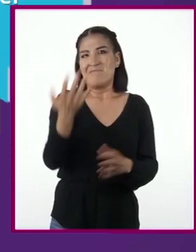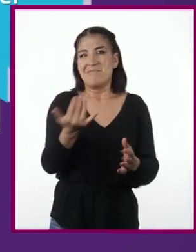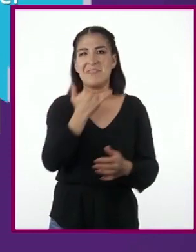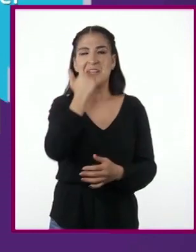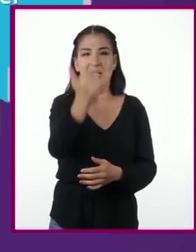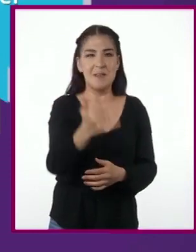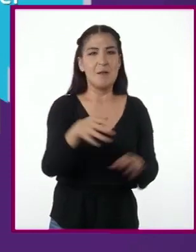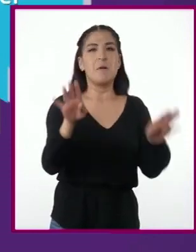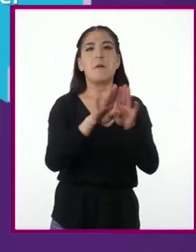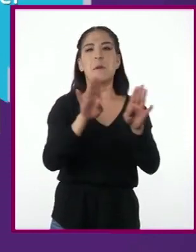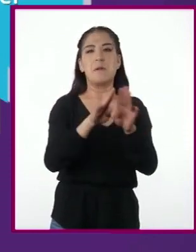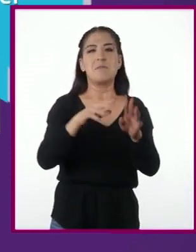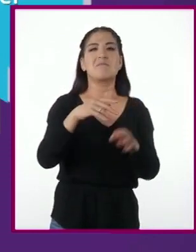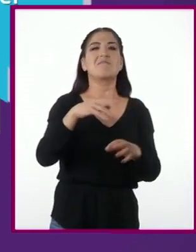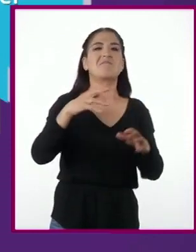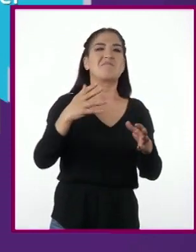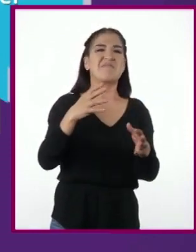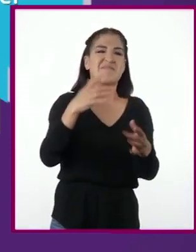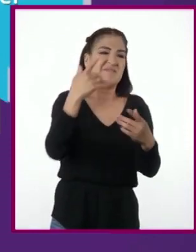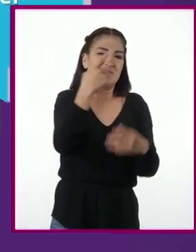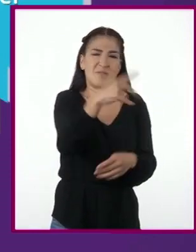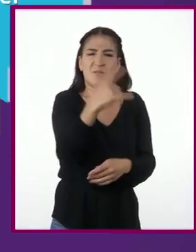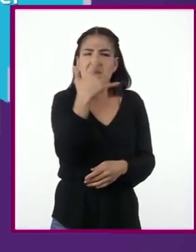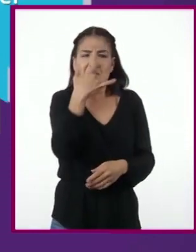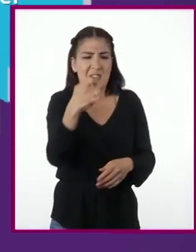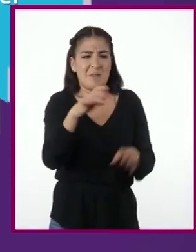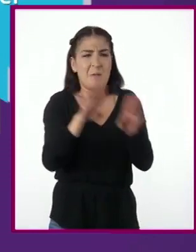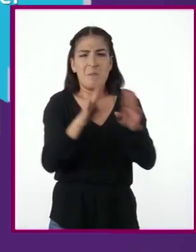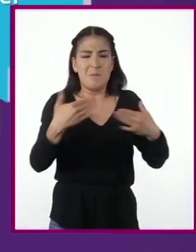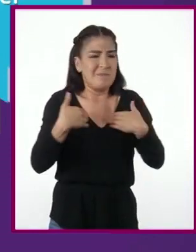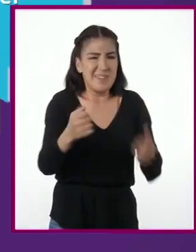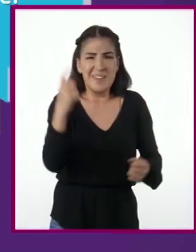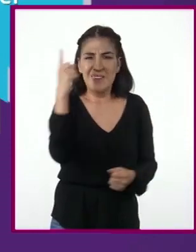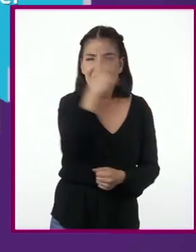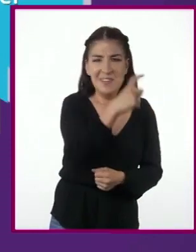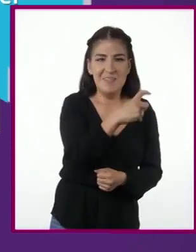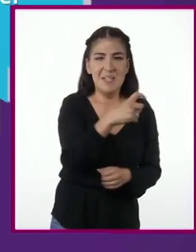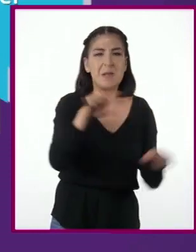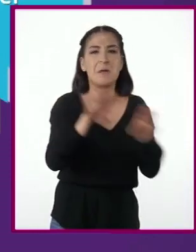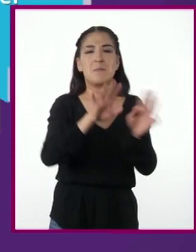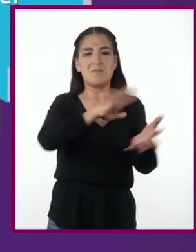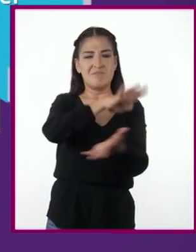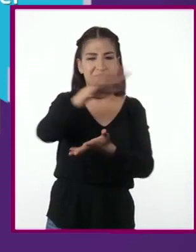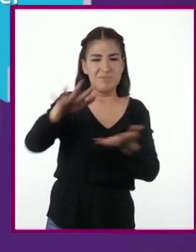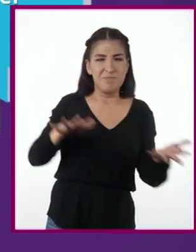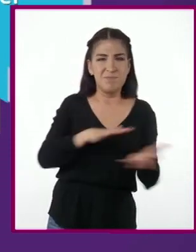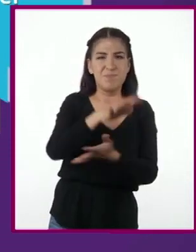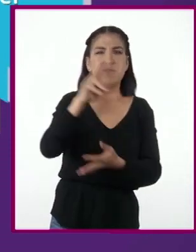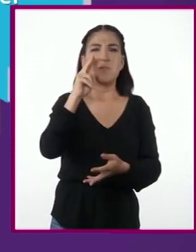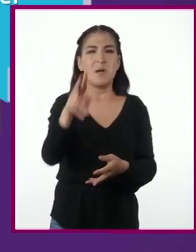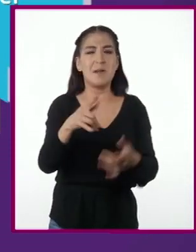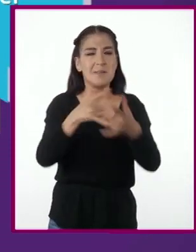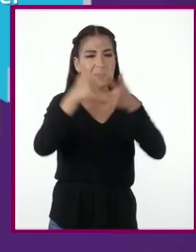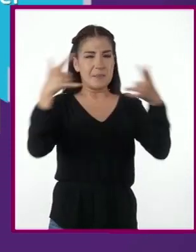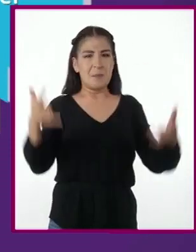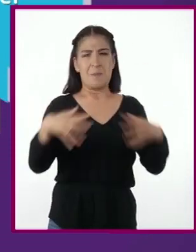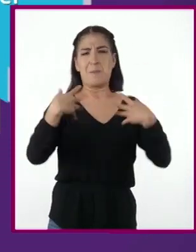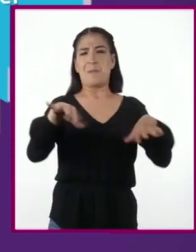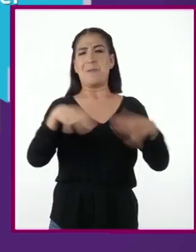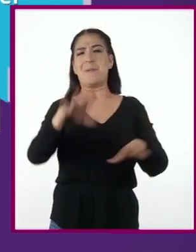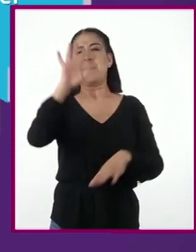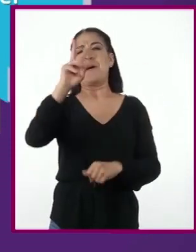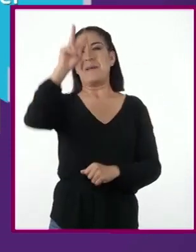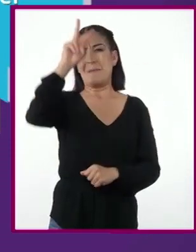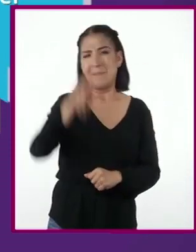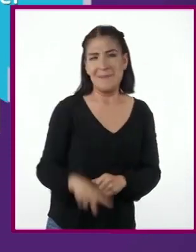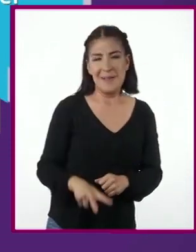fenómenos naturales que escapan a su comprensión, creando en torno suyo relatos fabulosos en los que